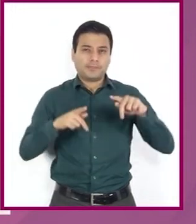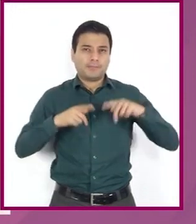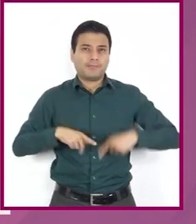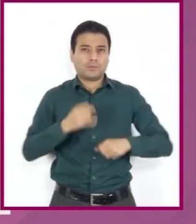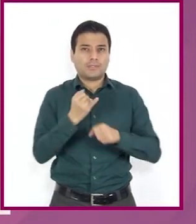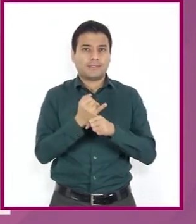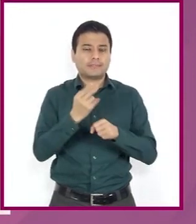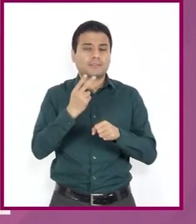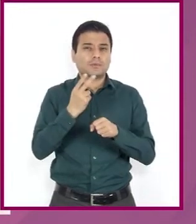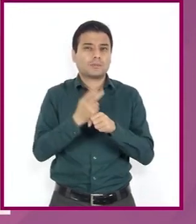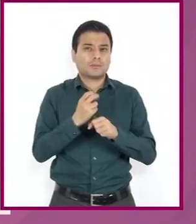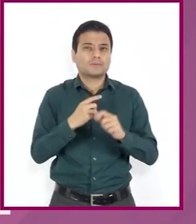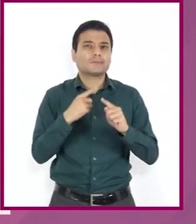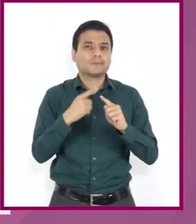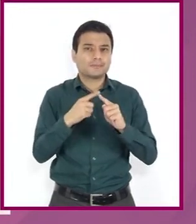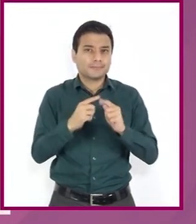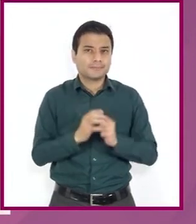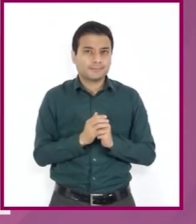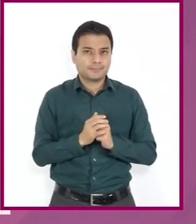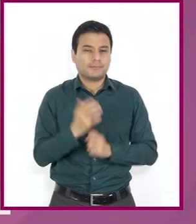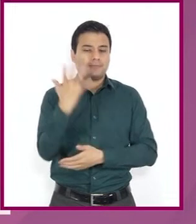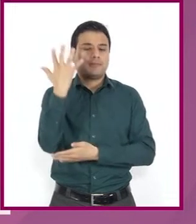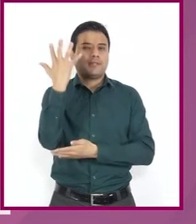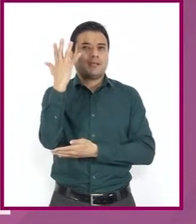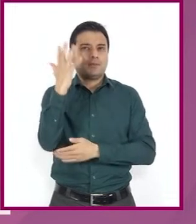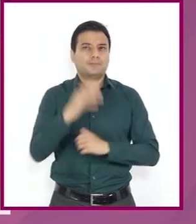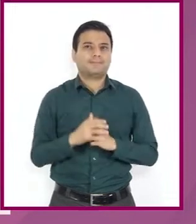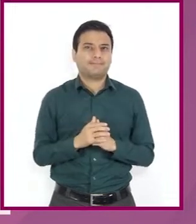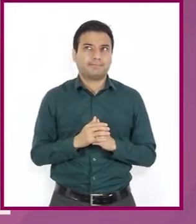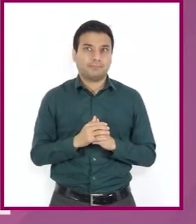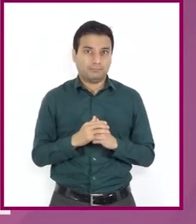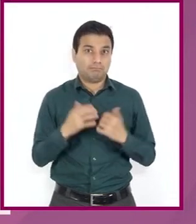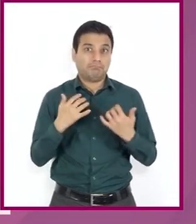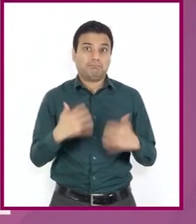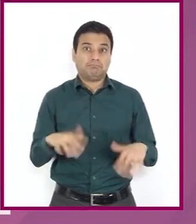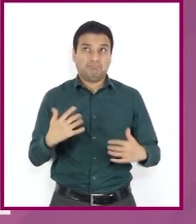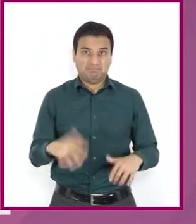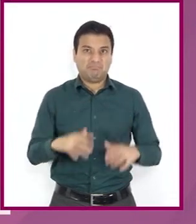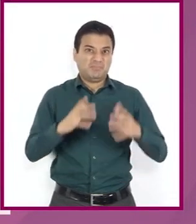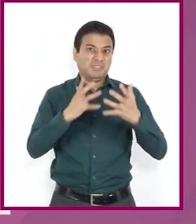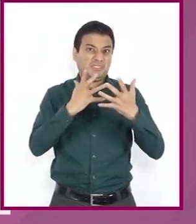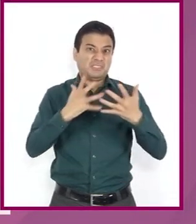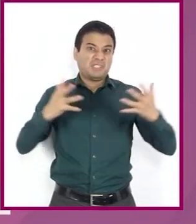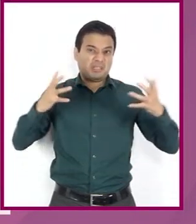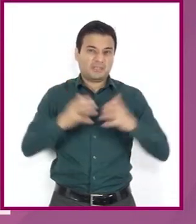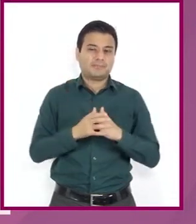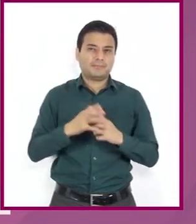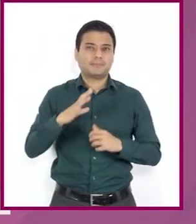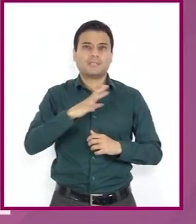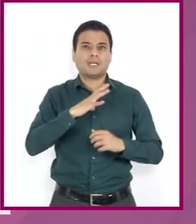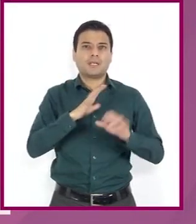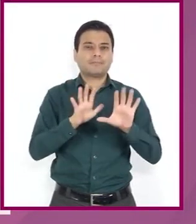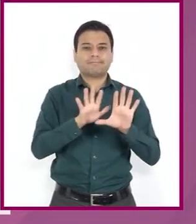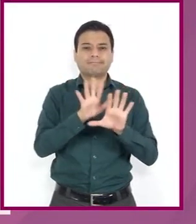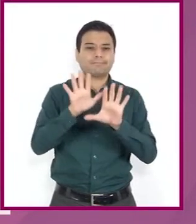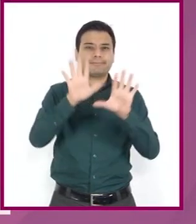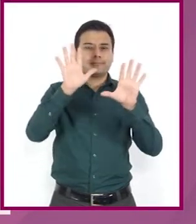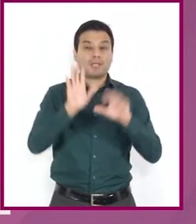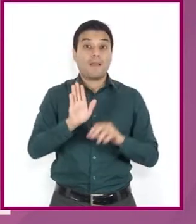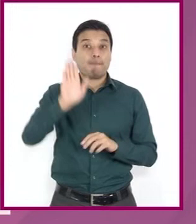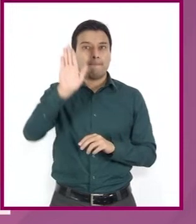sus características son el roble, el cual era un árbol grande, con ramas que parecían